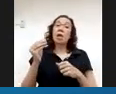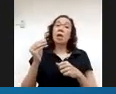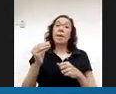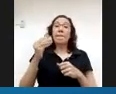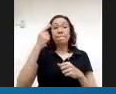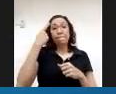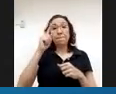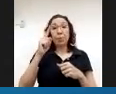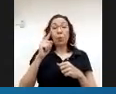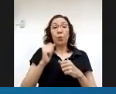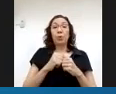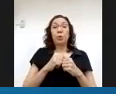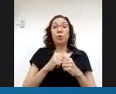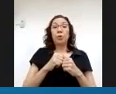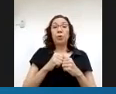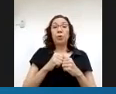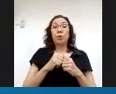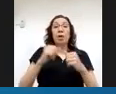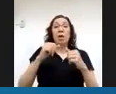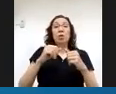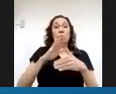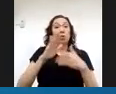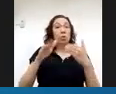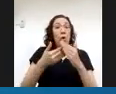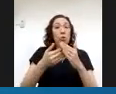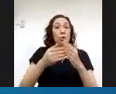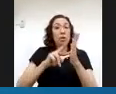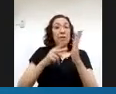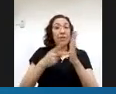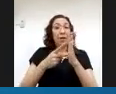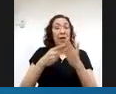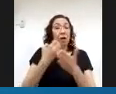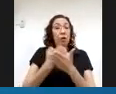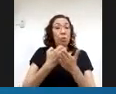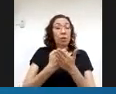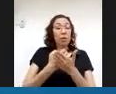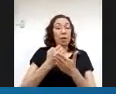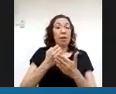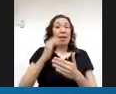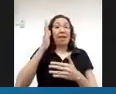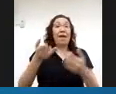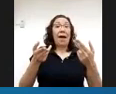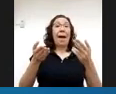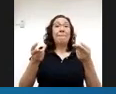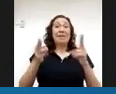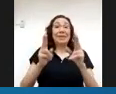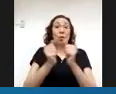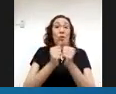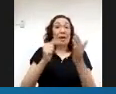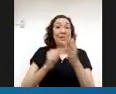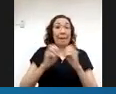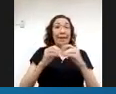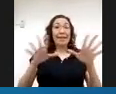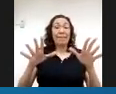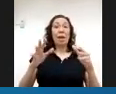las implicaciones económicas que se sabía iban a existir con esta pandemia, hubo